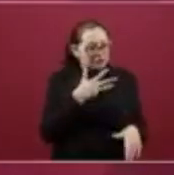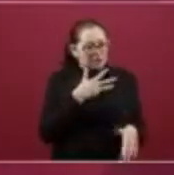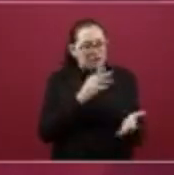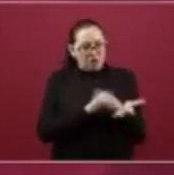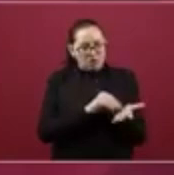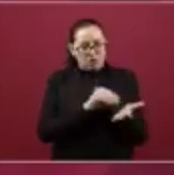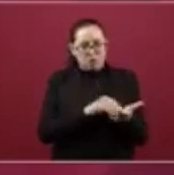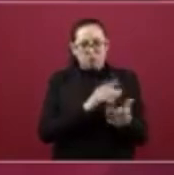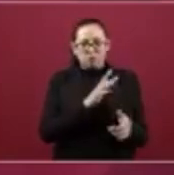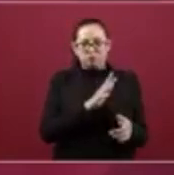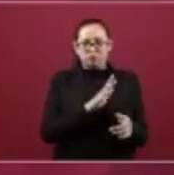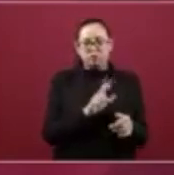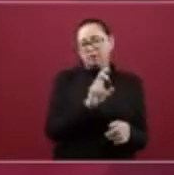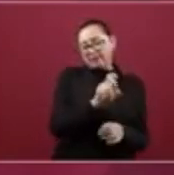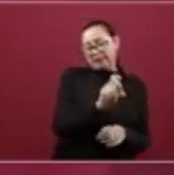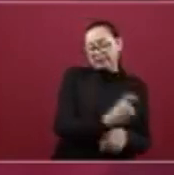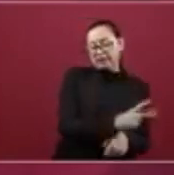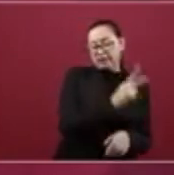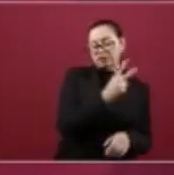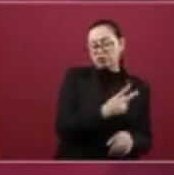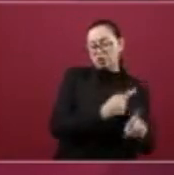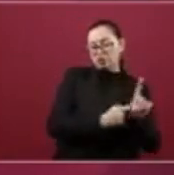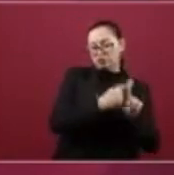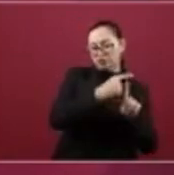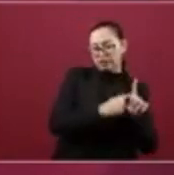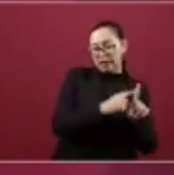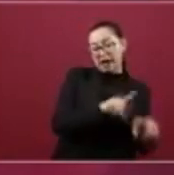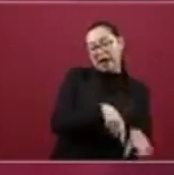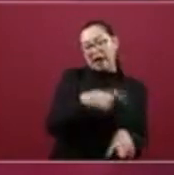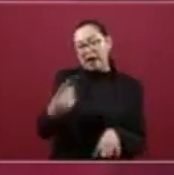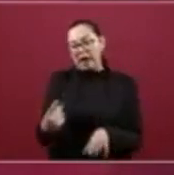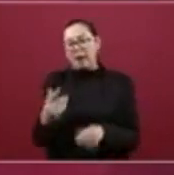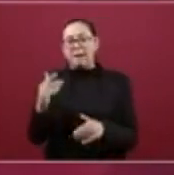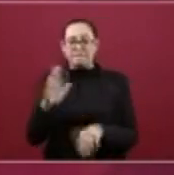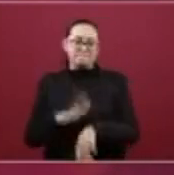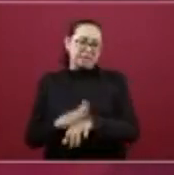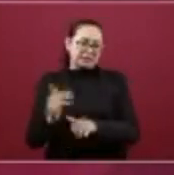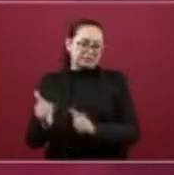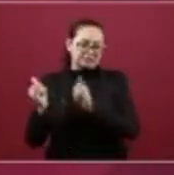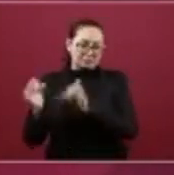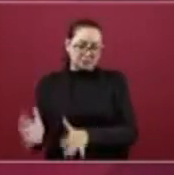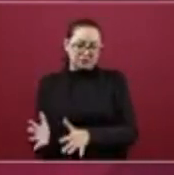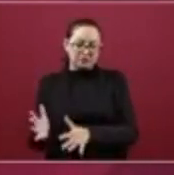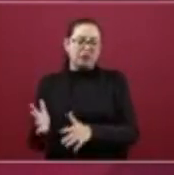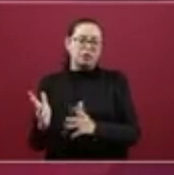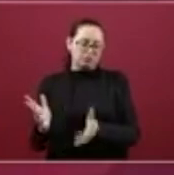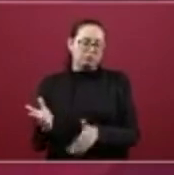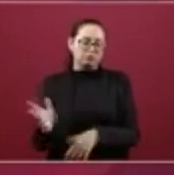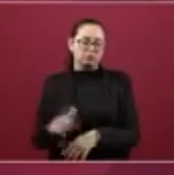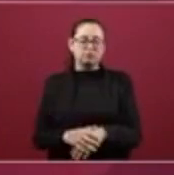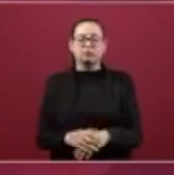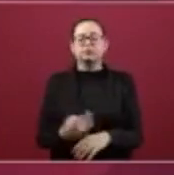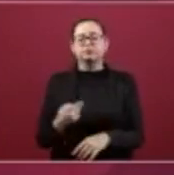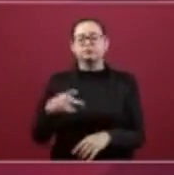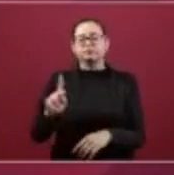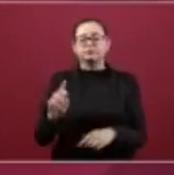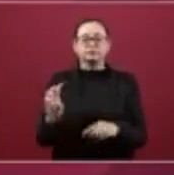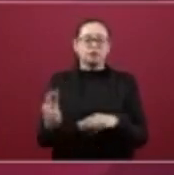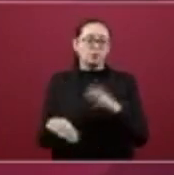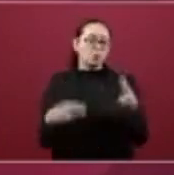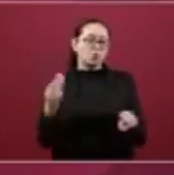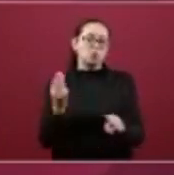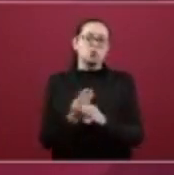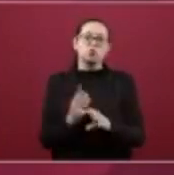están diseñadas para 32. Este va a ser para un crudo más pesado porque es el que tenemos. Pero a nivel mundial, en